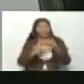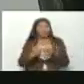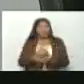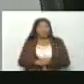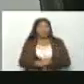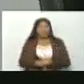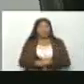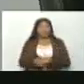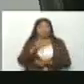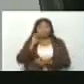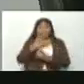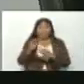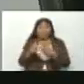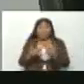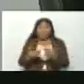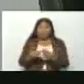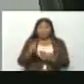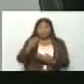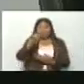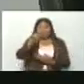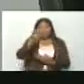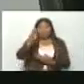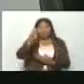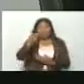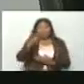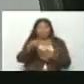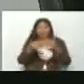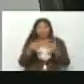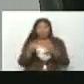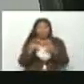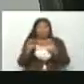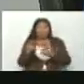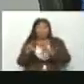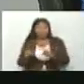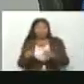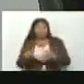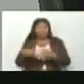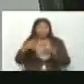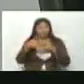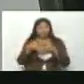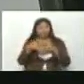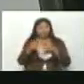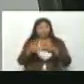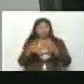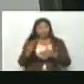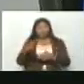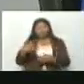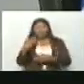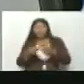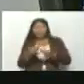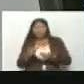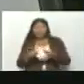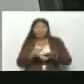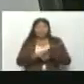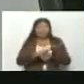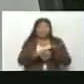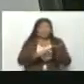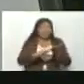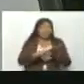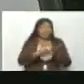Irán viene siendo bloqueada también por el mismo imperio genocida de los Estados Unidos, y ellos han podido recuperar todas